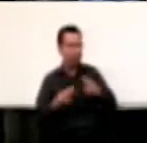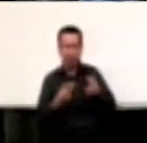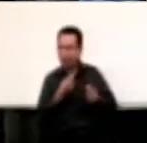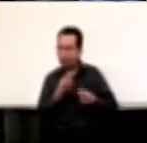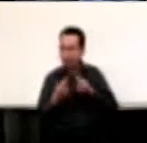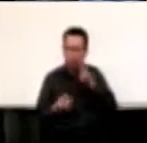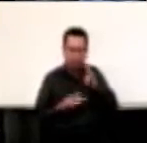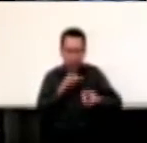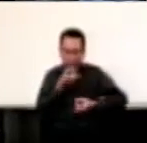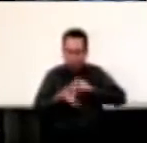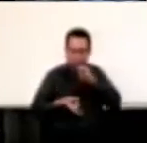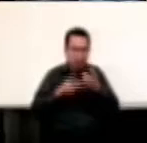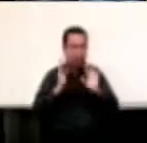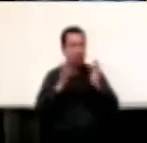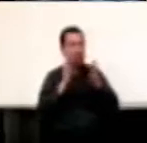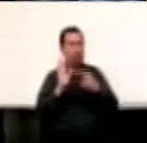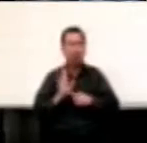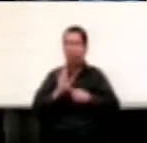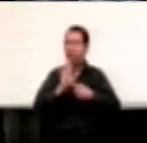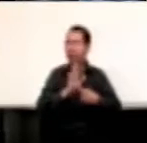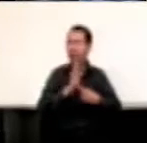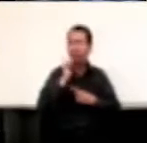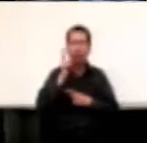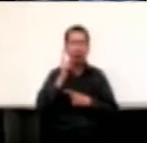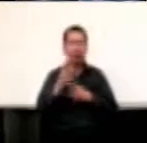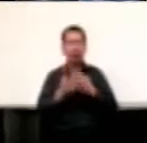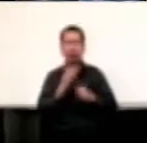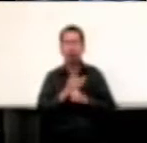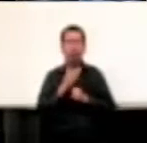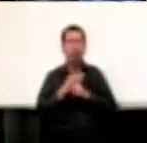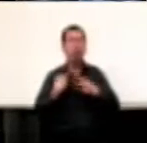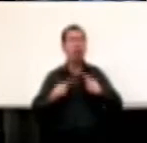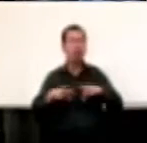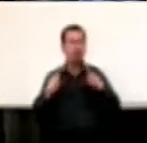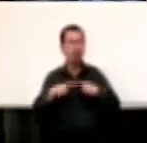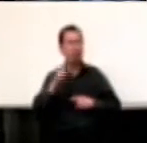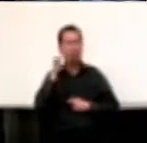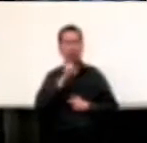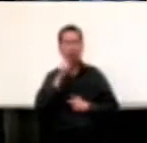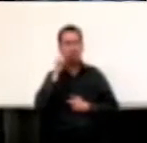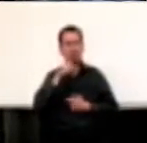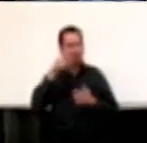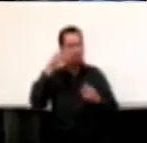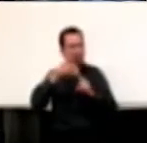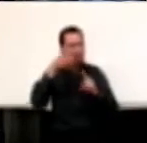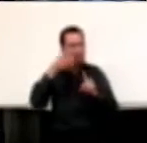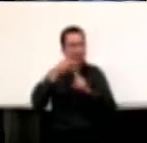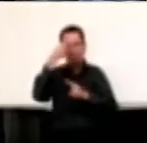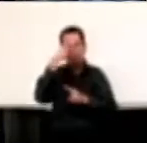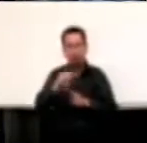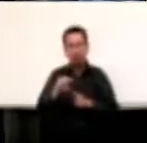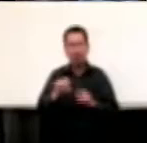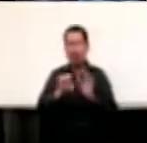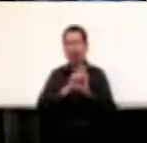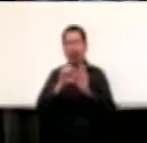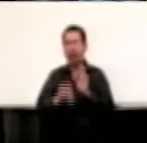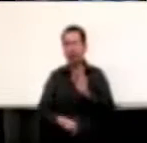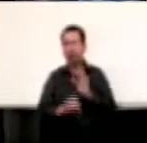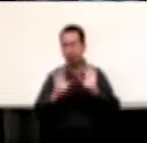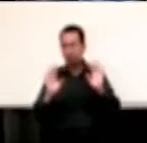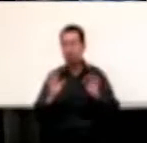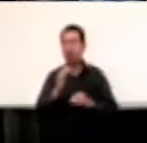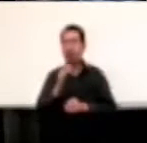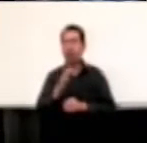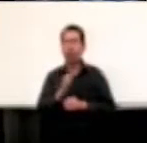había que ya se publicara, porque había un montón de literatura muy centrada en el caso mexicano, nada más. Voy a poner un ejemplo. Cuando